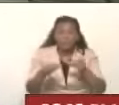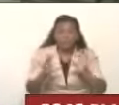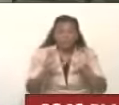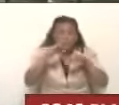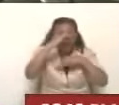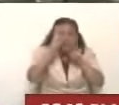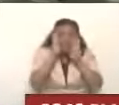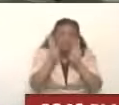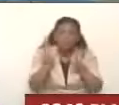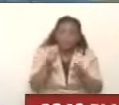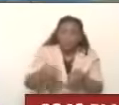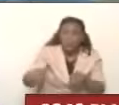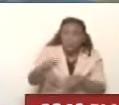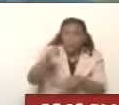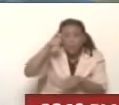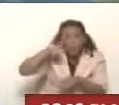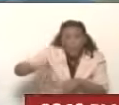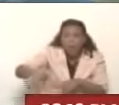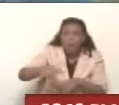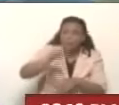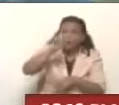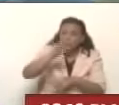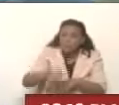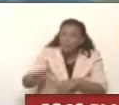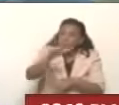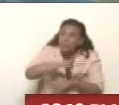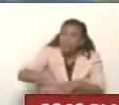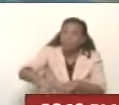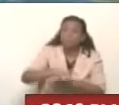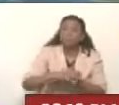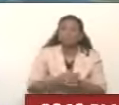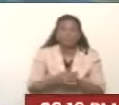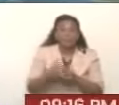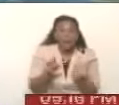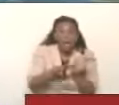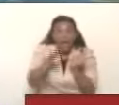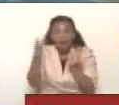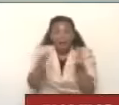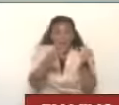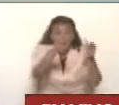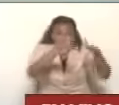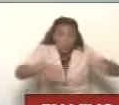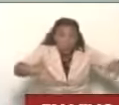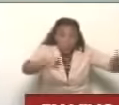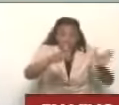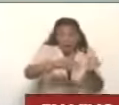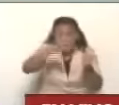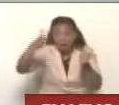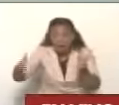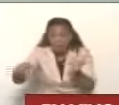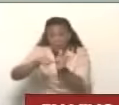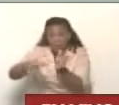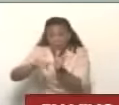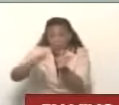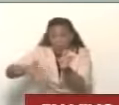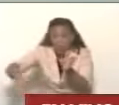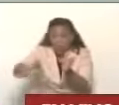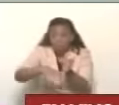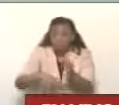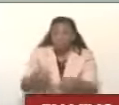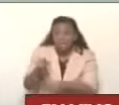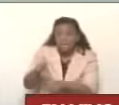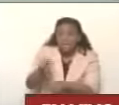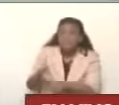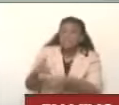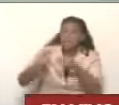para atender al pueblo del estado Apure. Al lado de esto, presidente, tengo que informarle también que